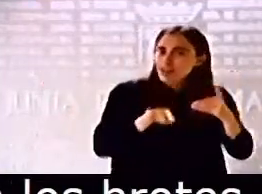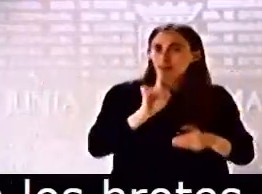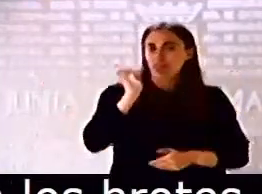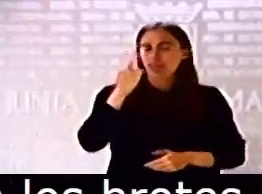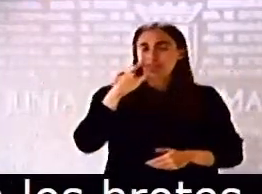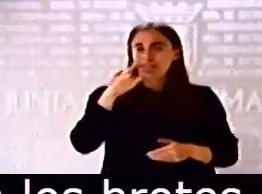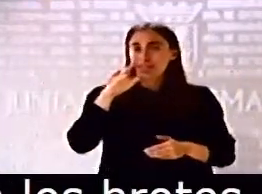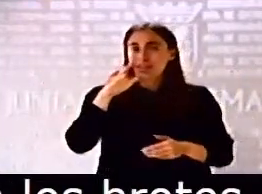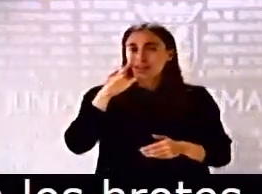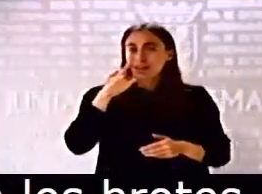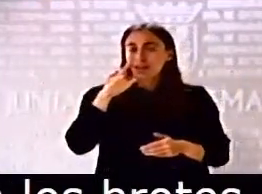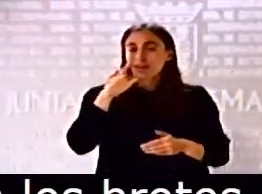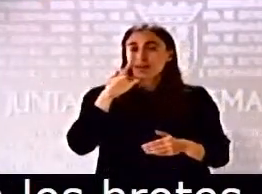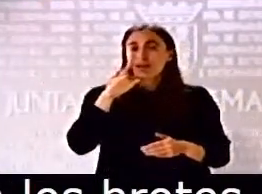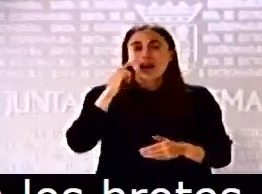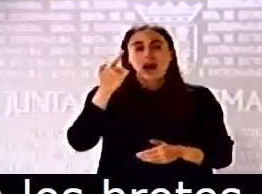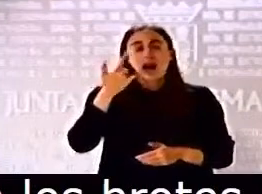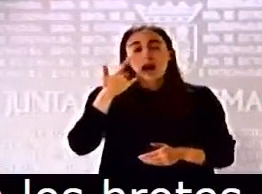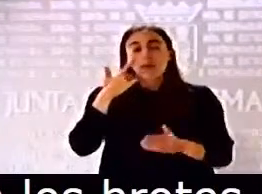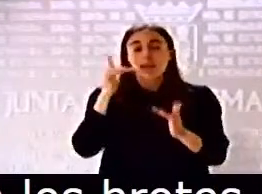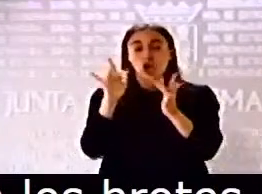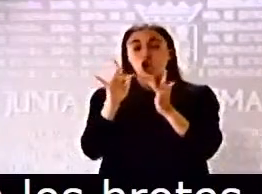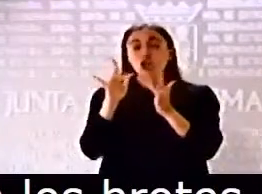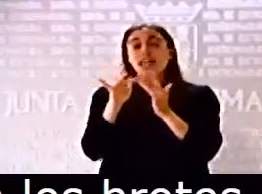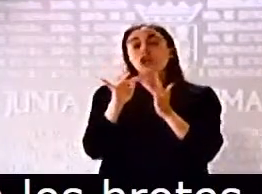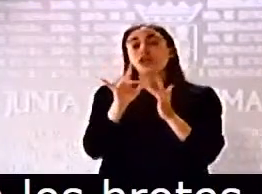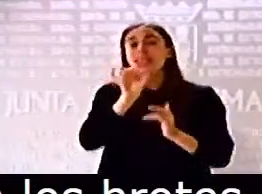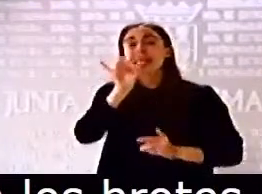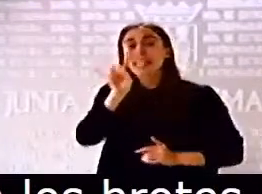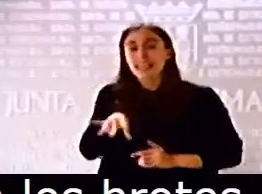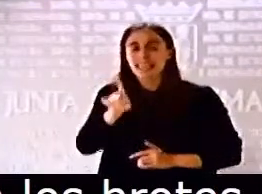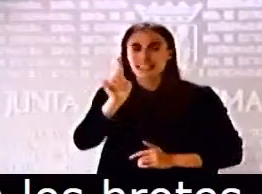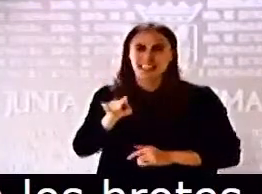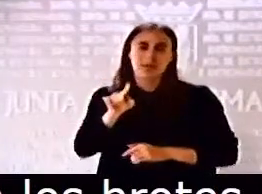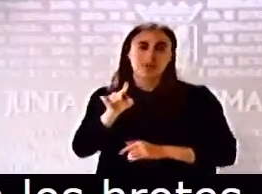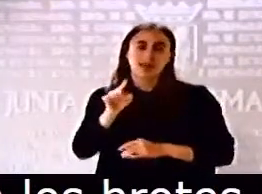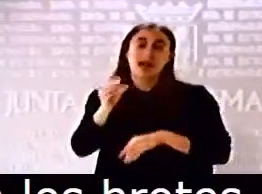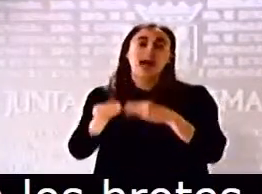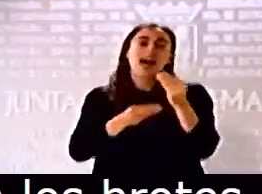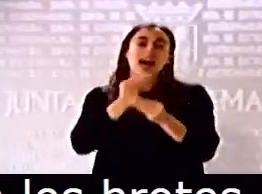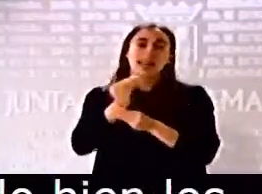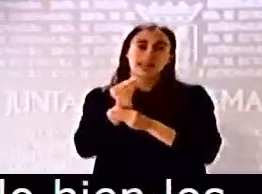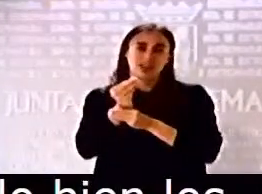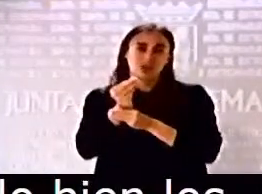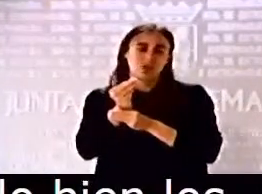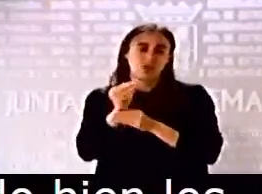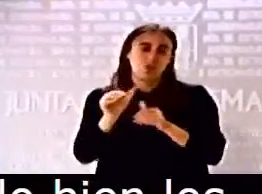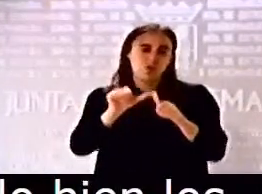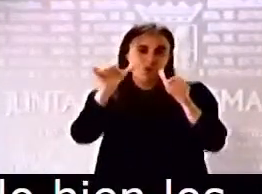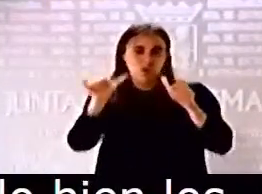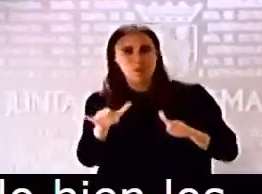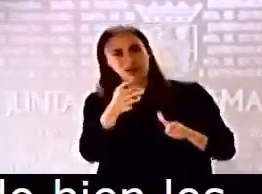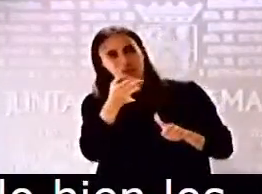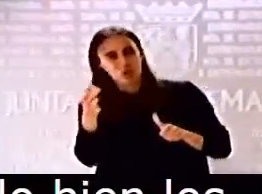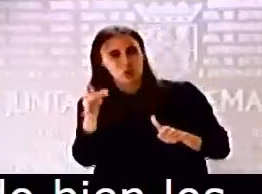contactos, rastreándolos bien y, en cualquier caso, actuando con el aislamiento necesario.